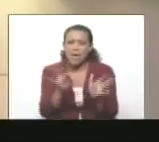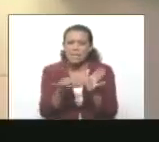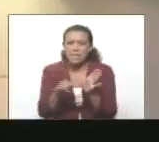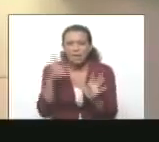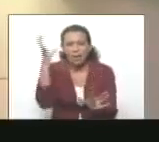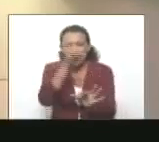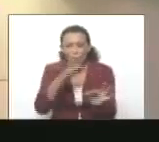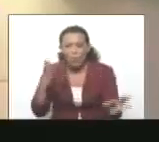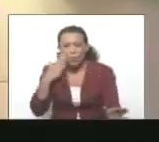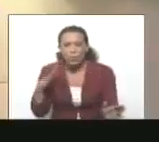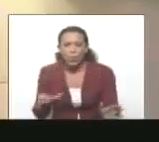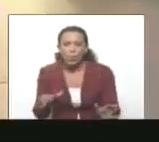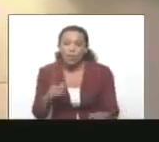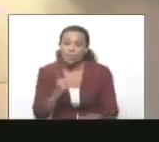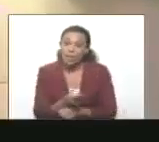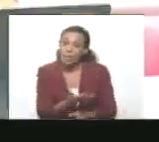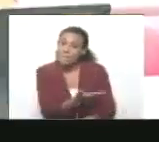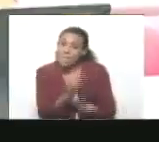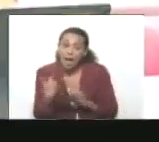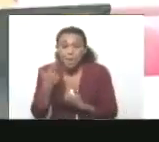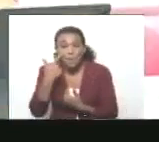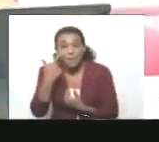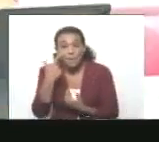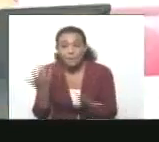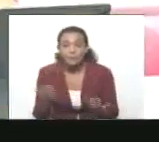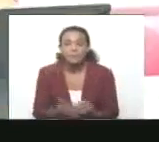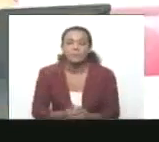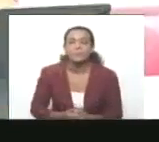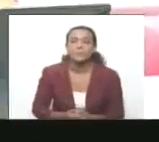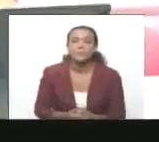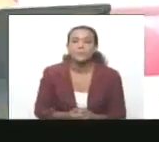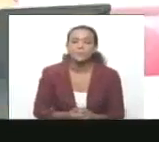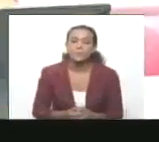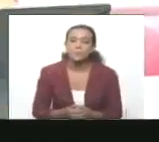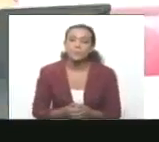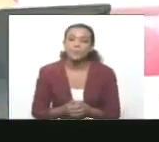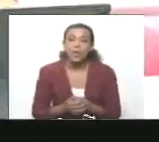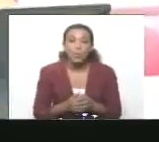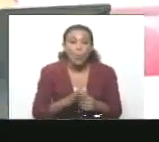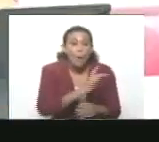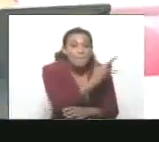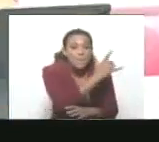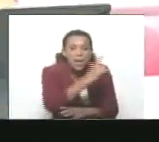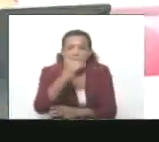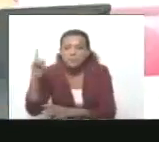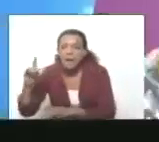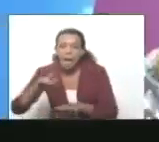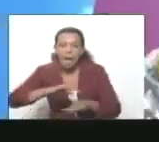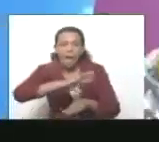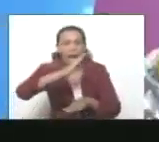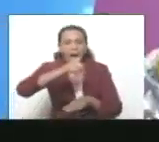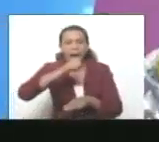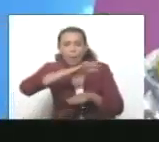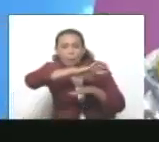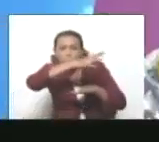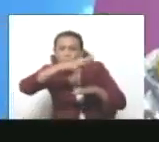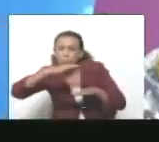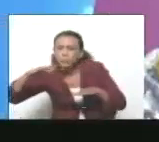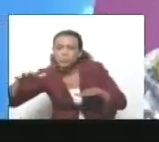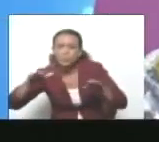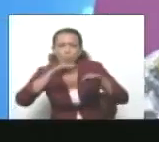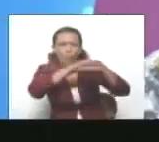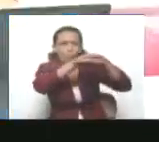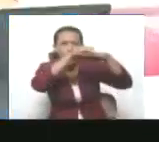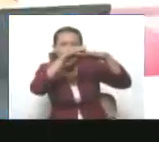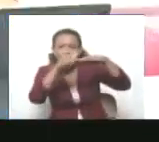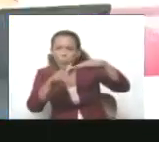¿Ah? Tengo que llevarlo obligado, ¿verdad? Bueno, ese es un paisaje ahí paradisíaco. Es una cosa fuera